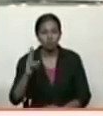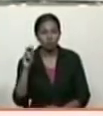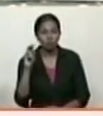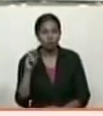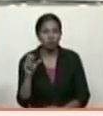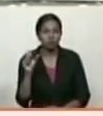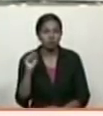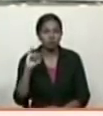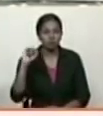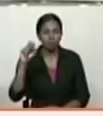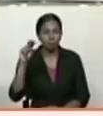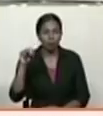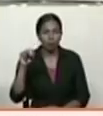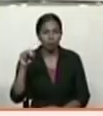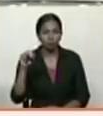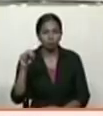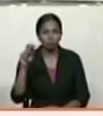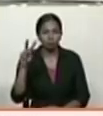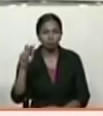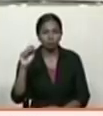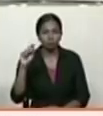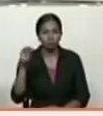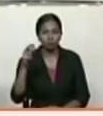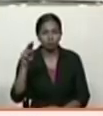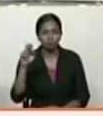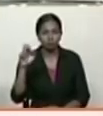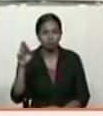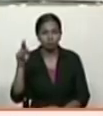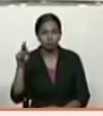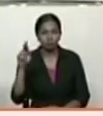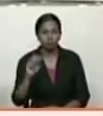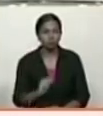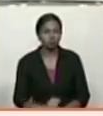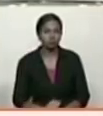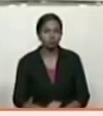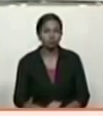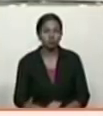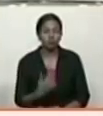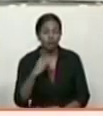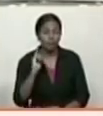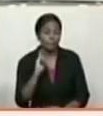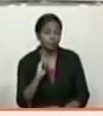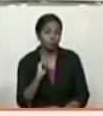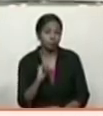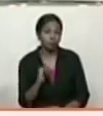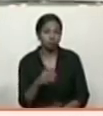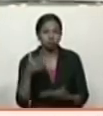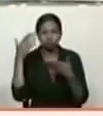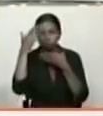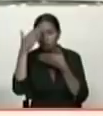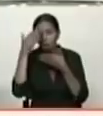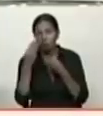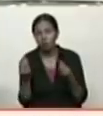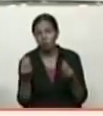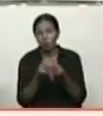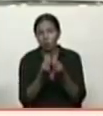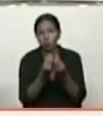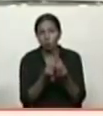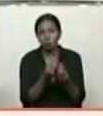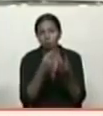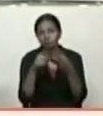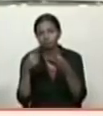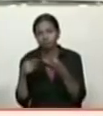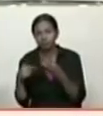Emmerson Mnangagwa, el presidente, por supuesto, de la República Árabe Democrática Saharaui, Brahim Ghali, el presidente